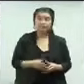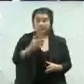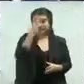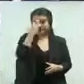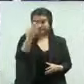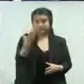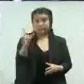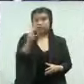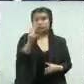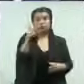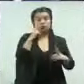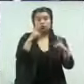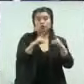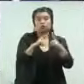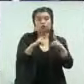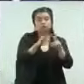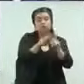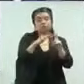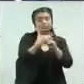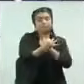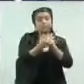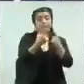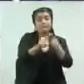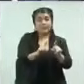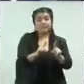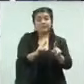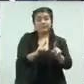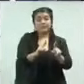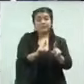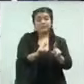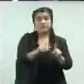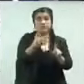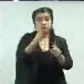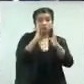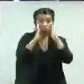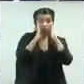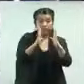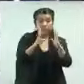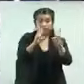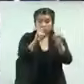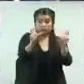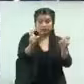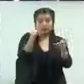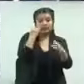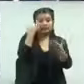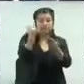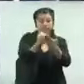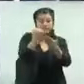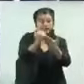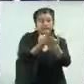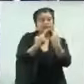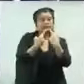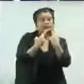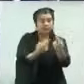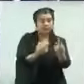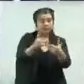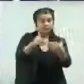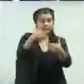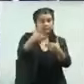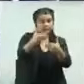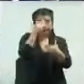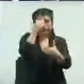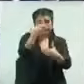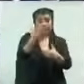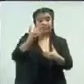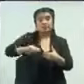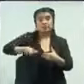Gracias. No tenemos conocimiento de la misma, pero ciertamente tomo nota y es una cuestión a investigar y responderle. Gracias. Adelante,